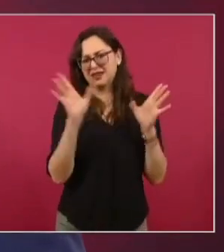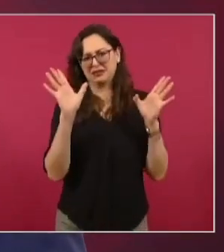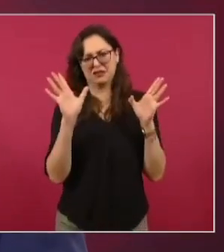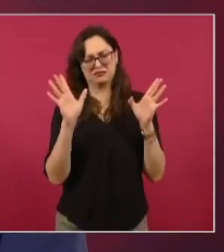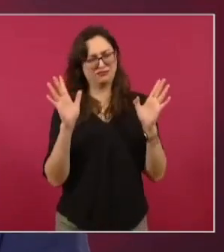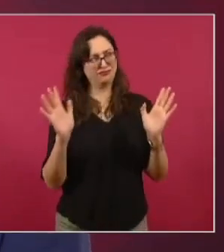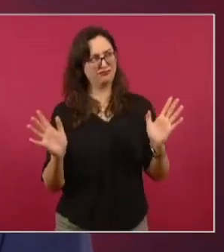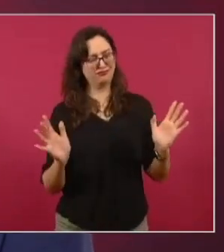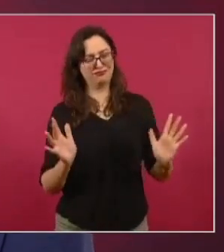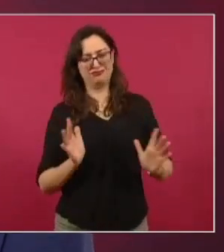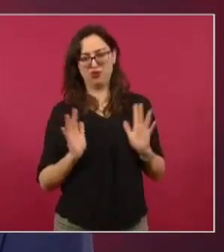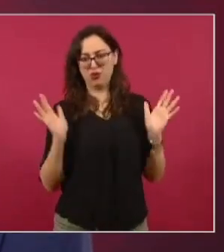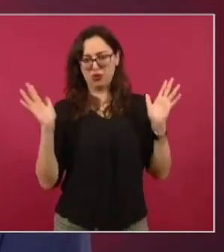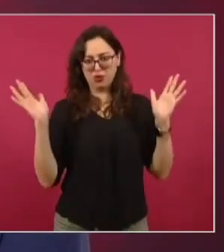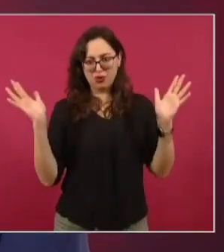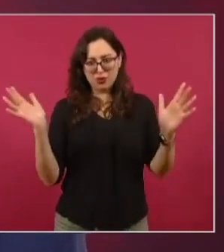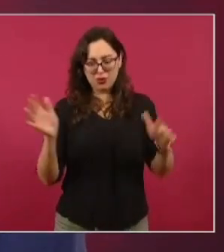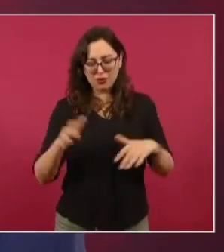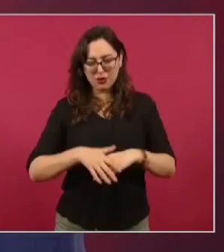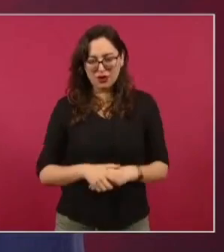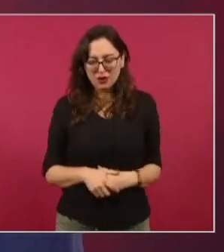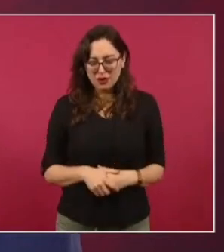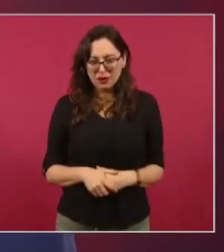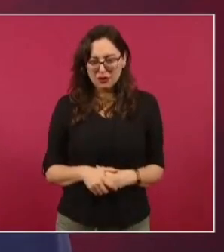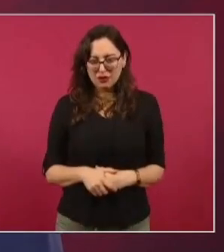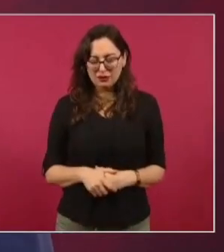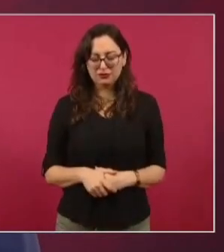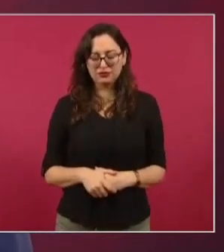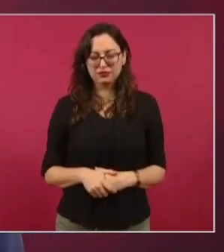y pues tenemos que